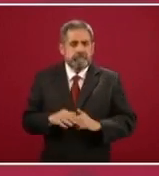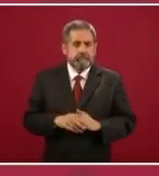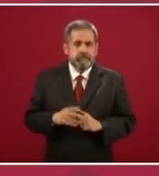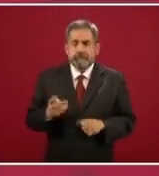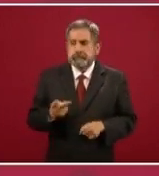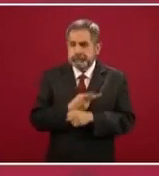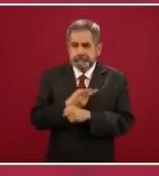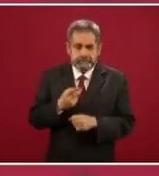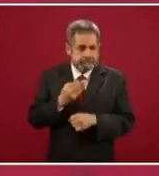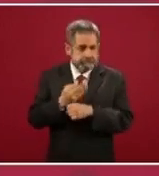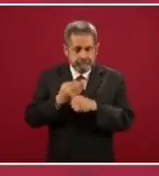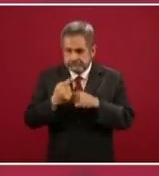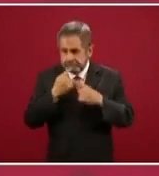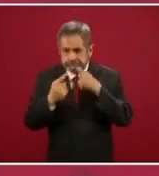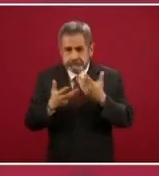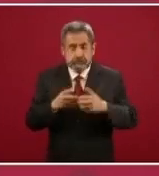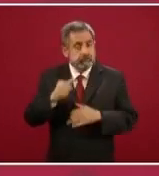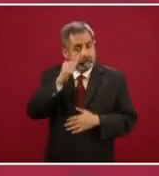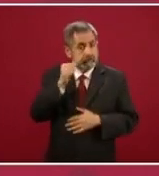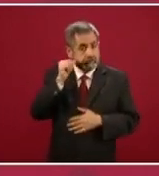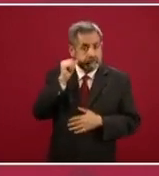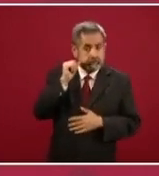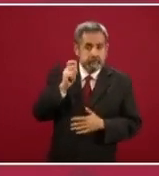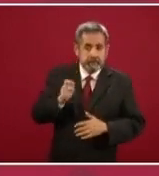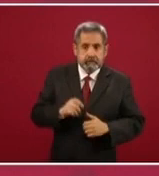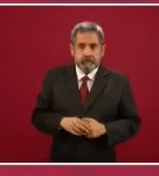que se está haciendo. Ayer